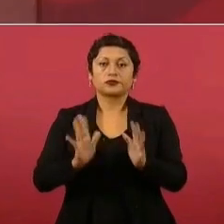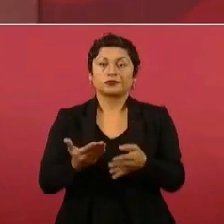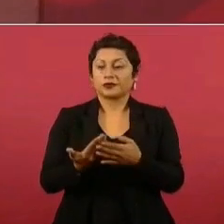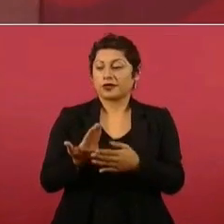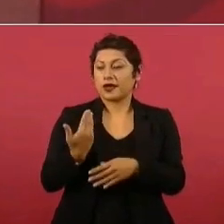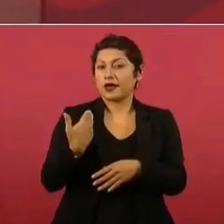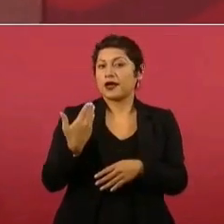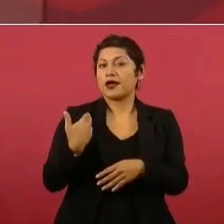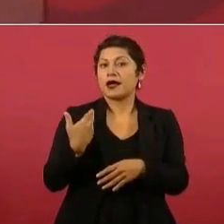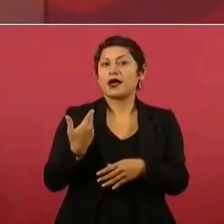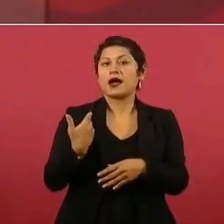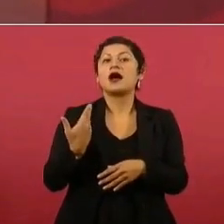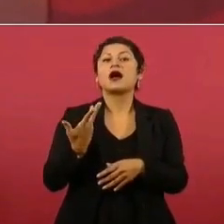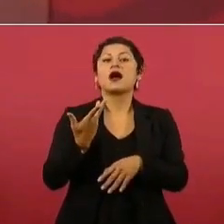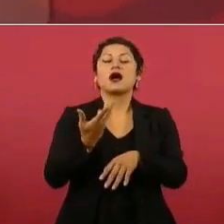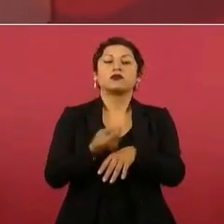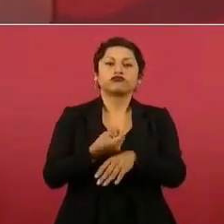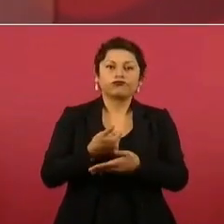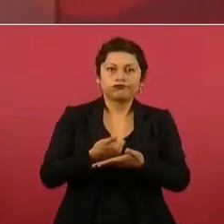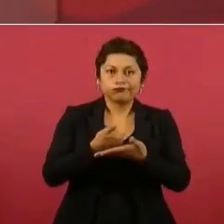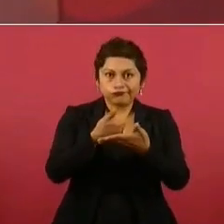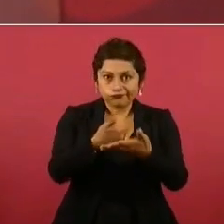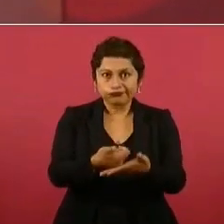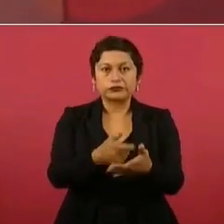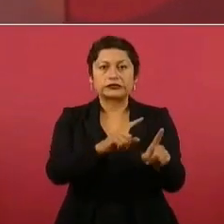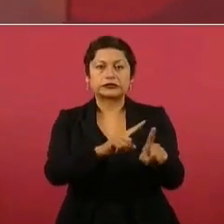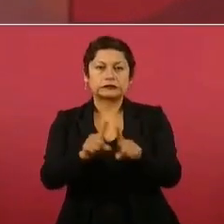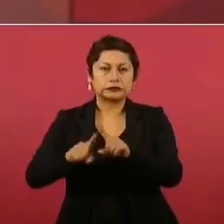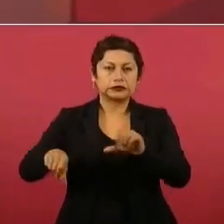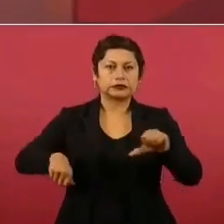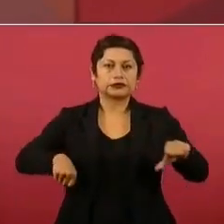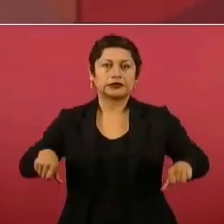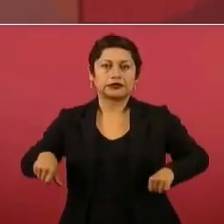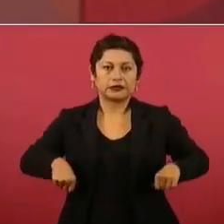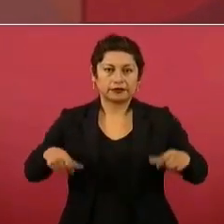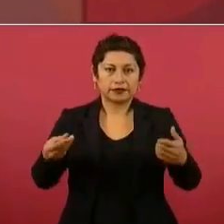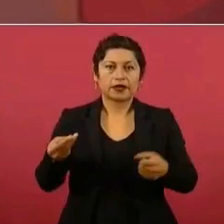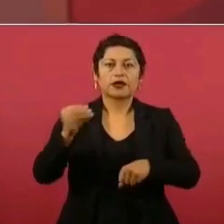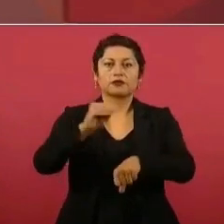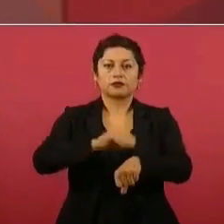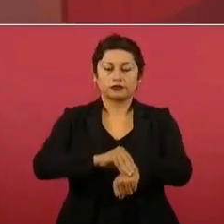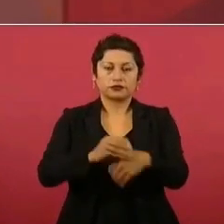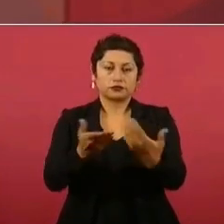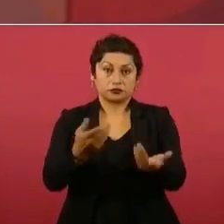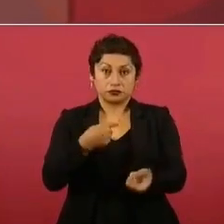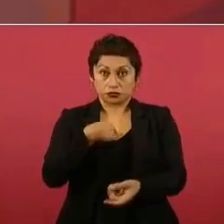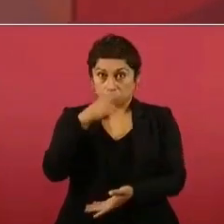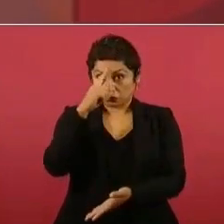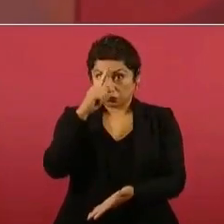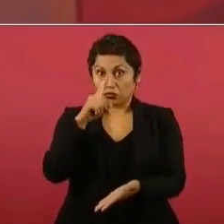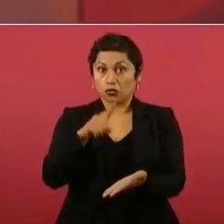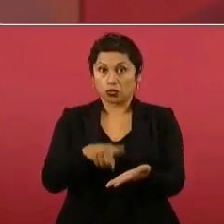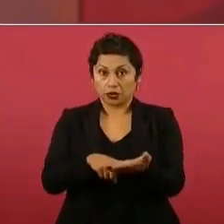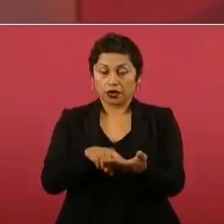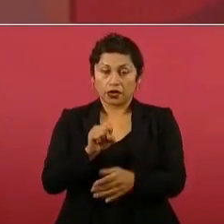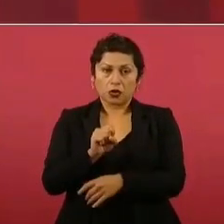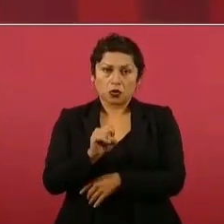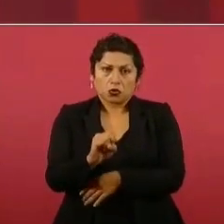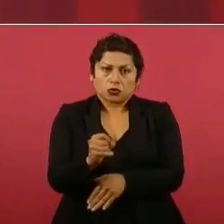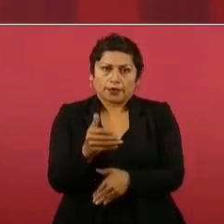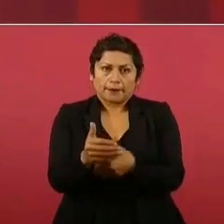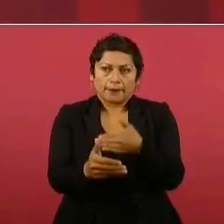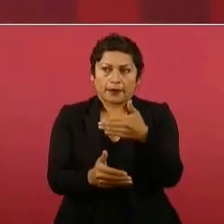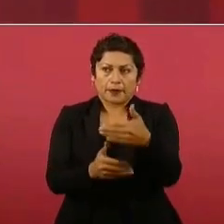debería reconocer y explicar las dinámicas de los distintos poderes detrás de los hilos de la vida pública. El otro punto: el